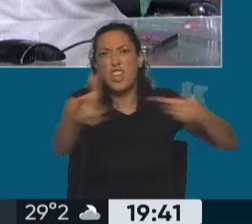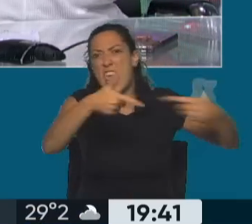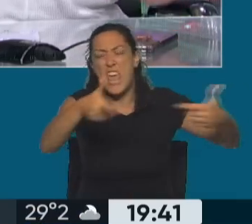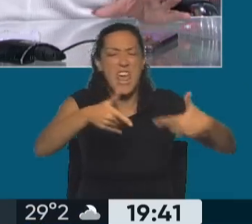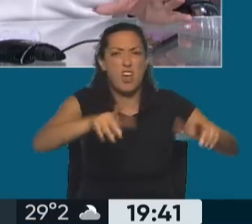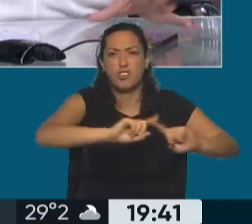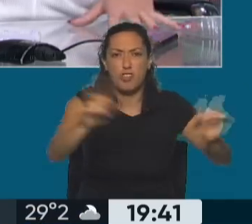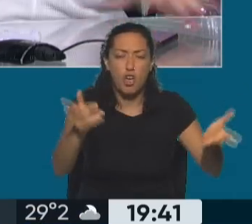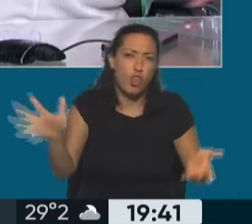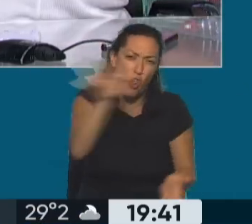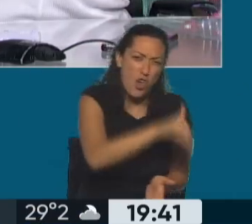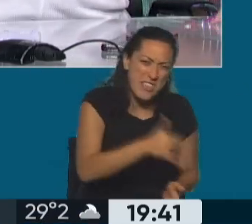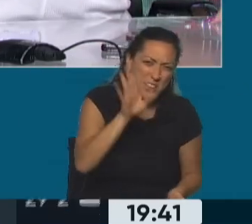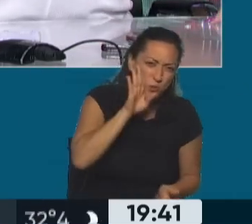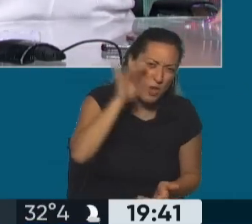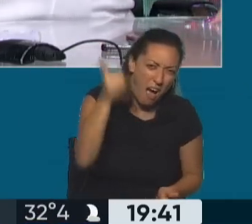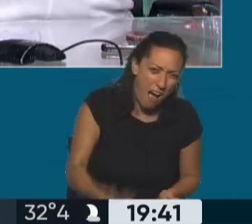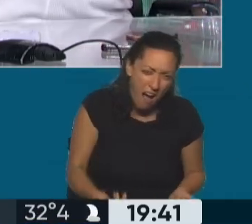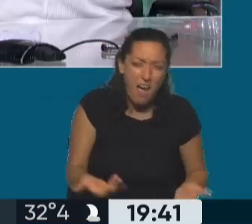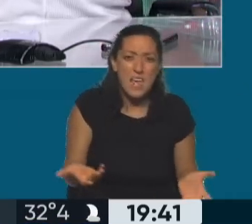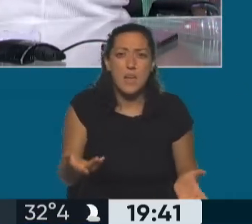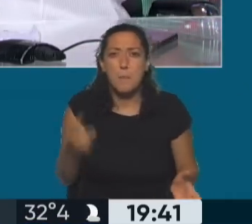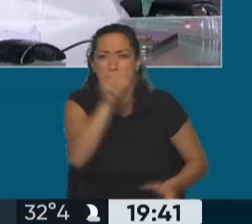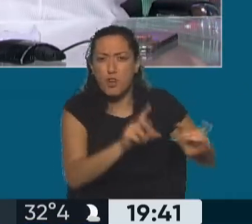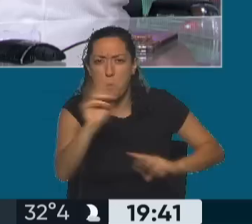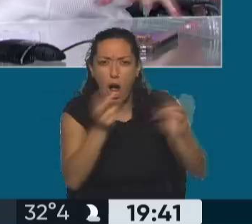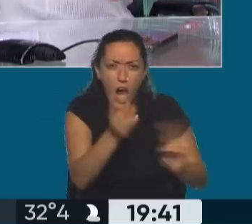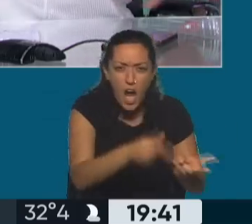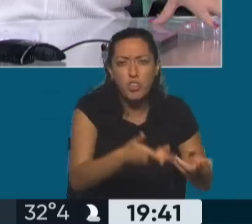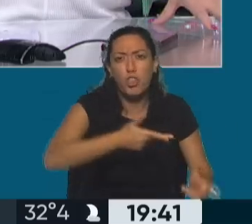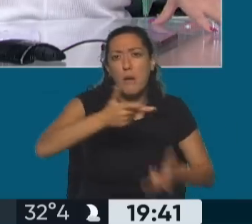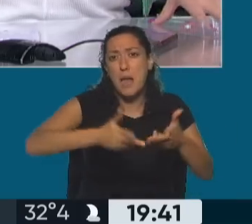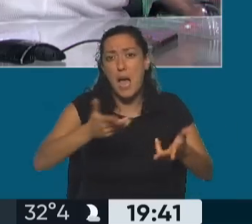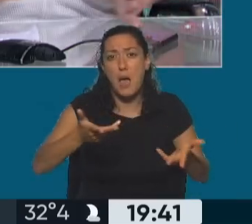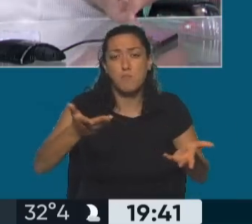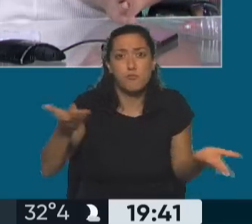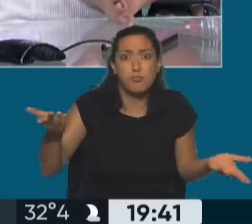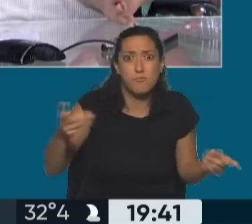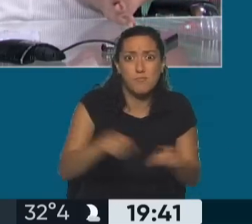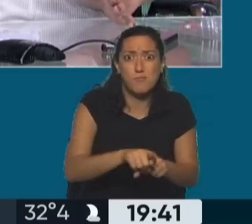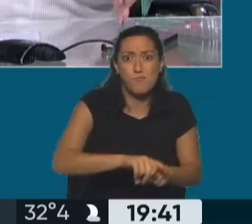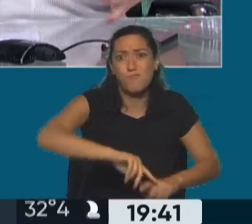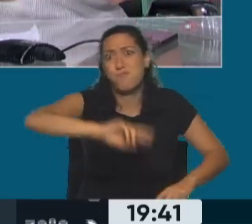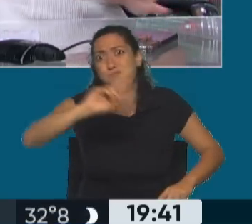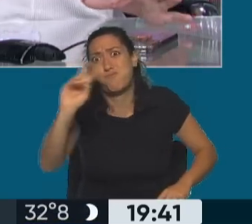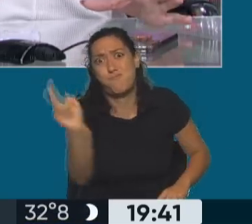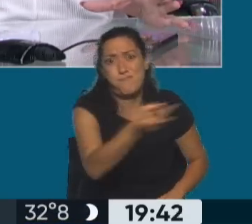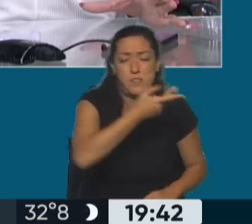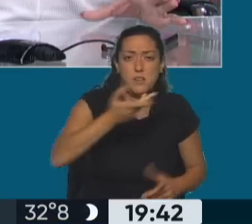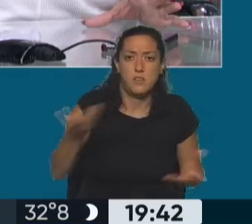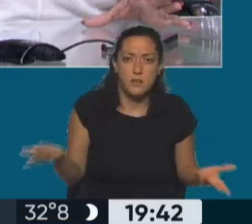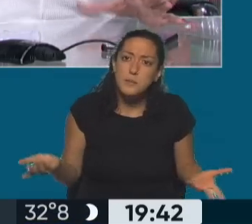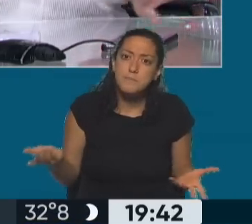decir, tiroteos a diario, ¿no? De pronto hablamos, bueno, de la cantidad de muertes y masacres, digamos, que pasan también semanalmente, pero